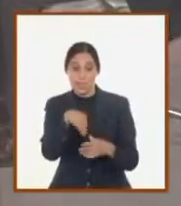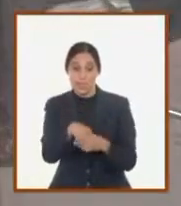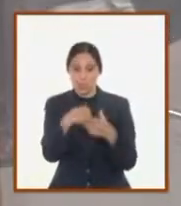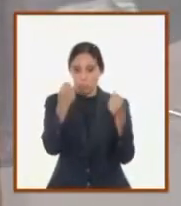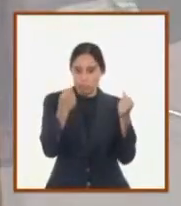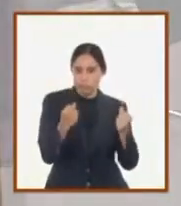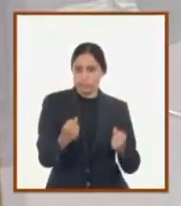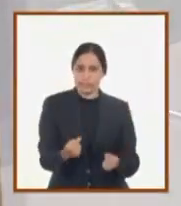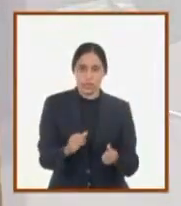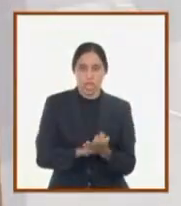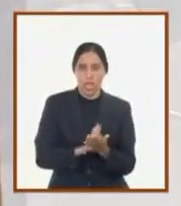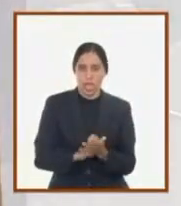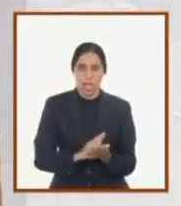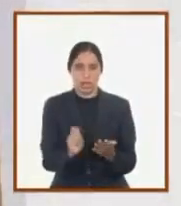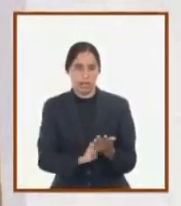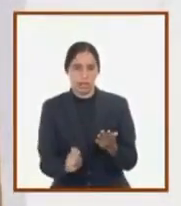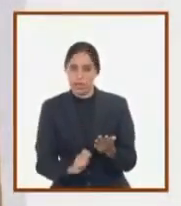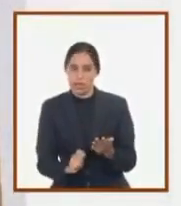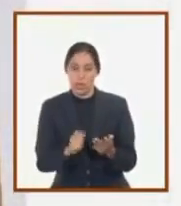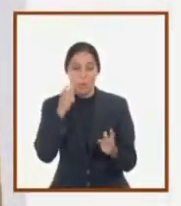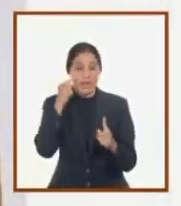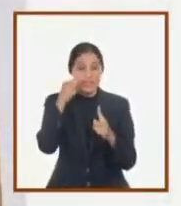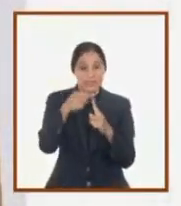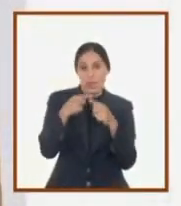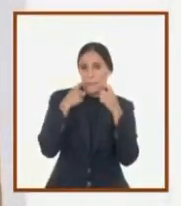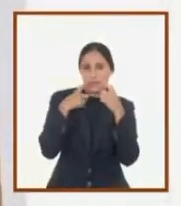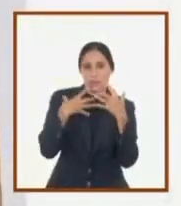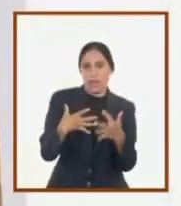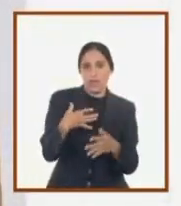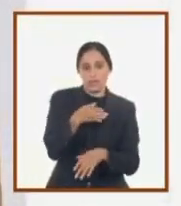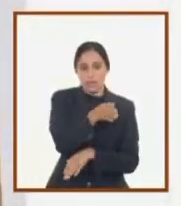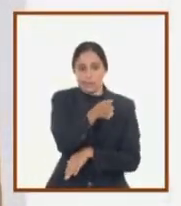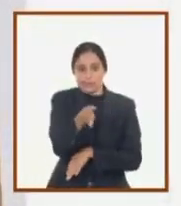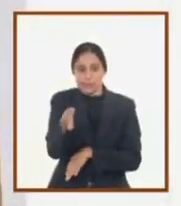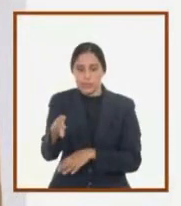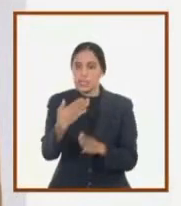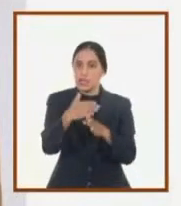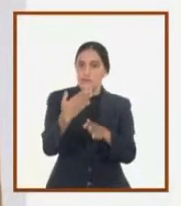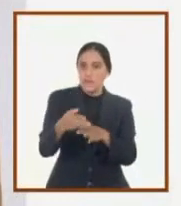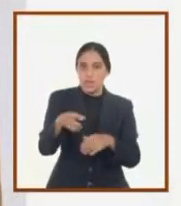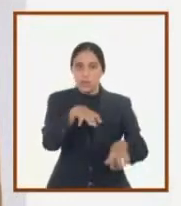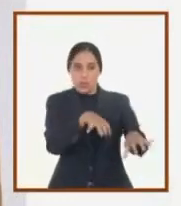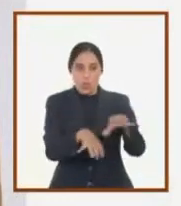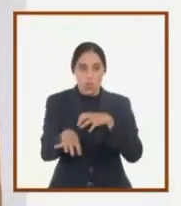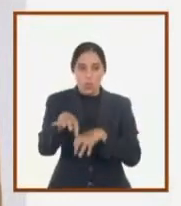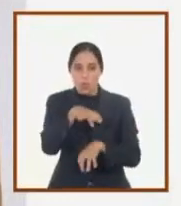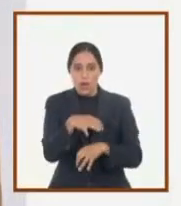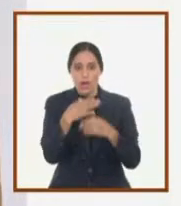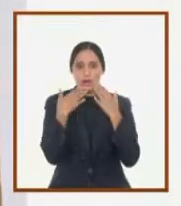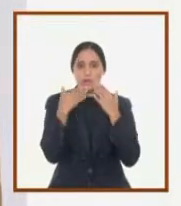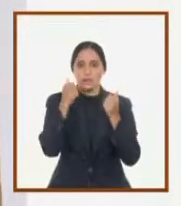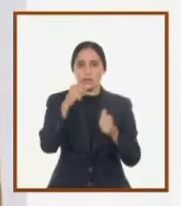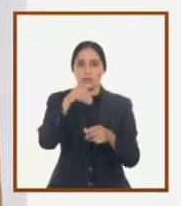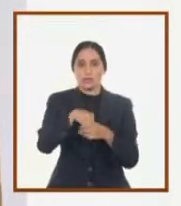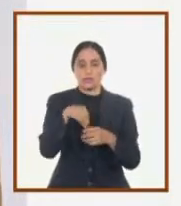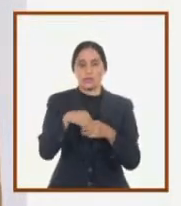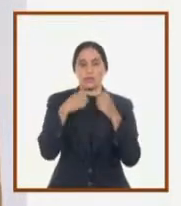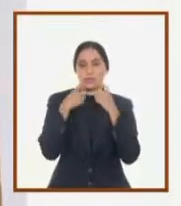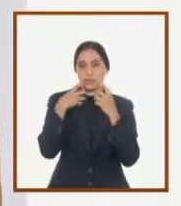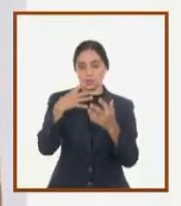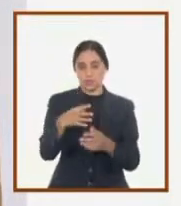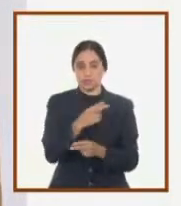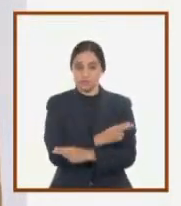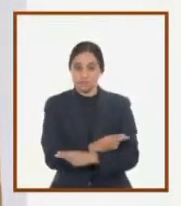editando tenía la misión además de ir al terreno de a comprobar no y y hacer a levantar la